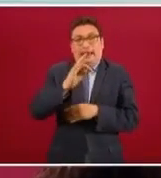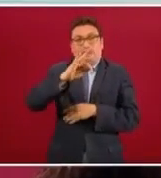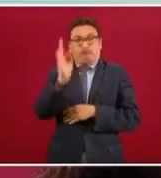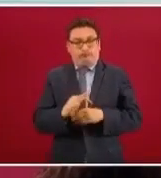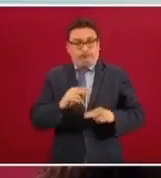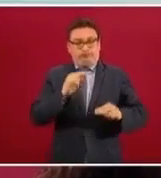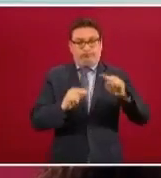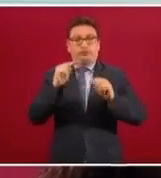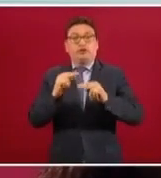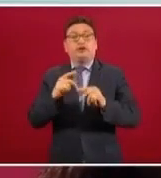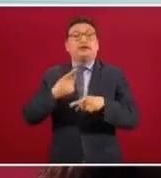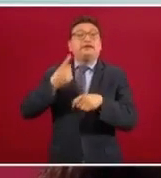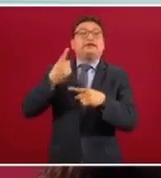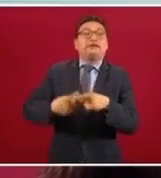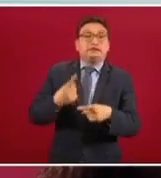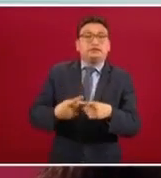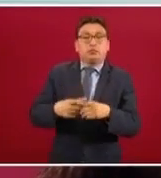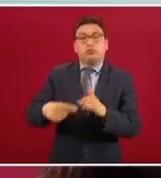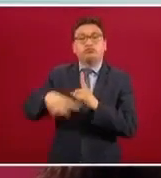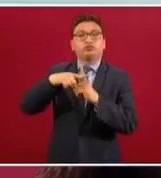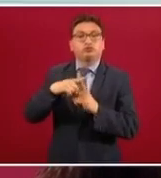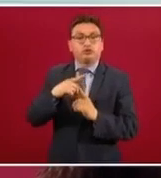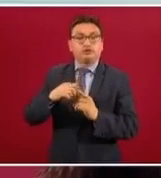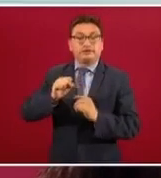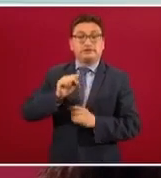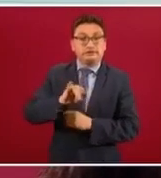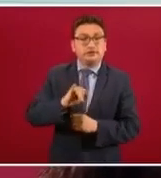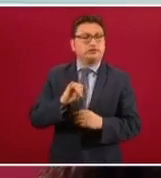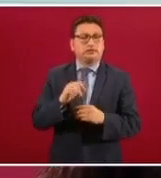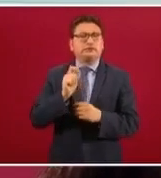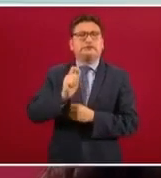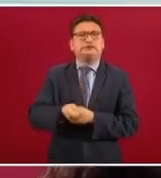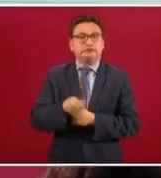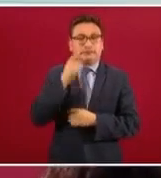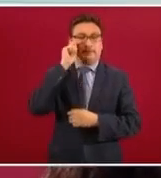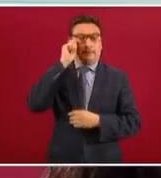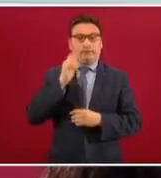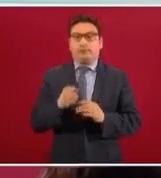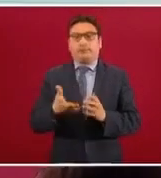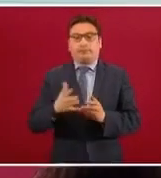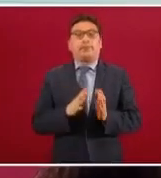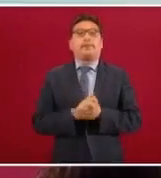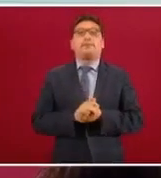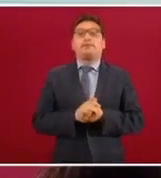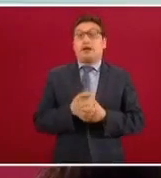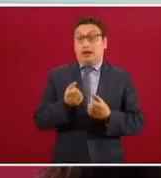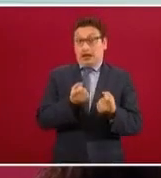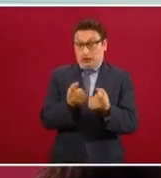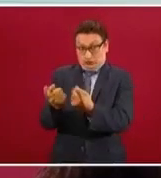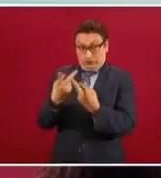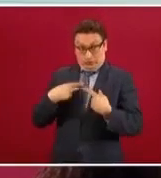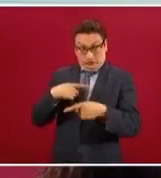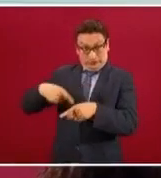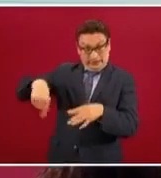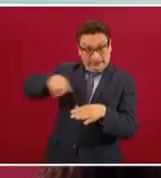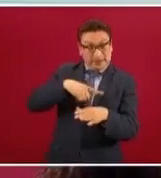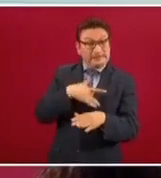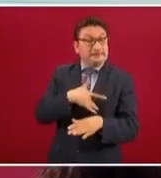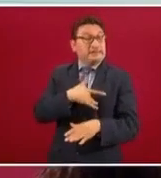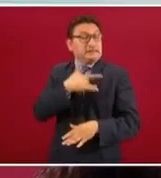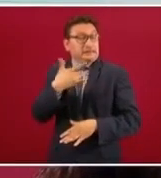de positividad. ¿Qué quiere decir el porcentaje de positividad? De las personas que tienen los síntomas de